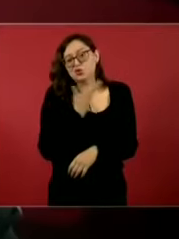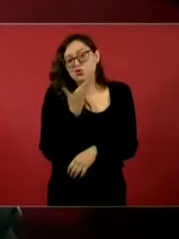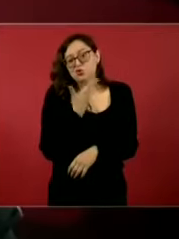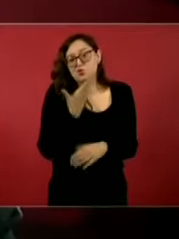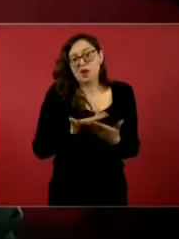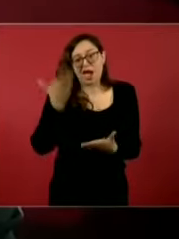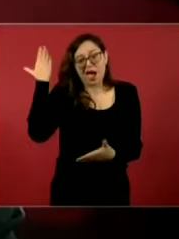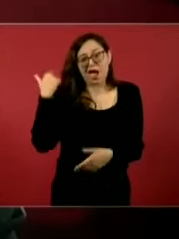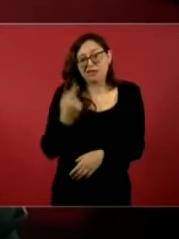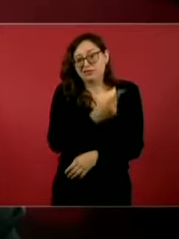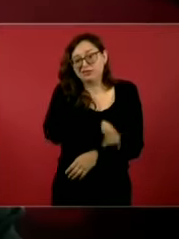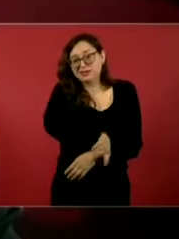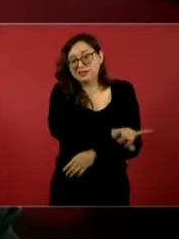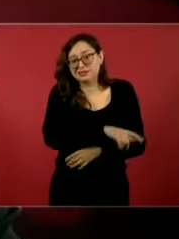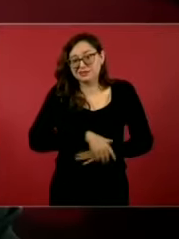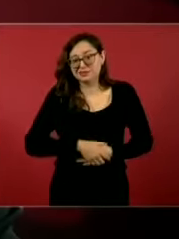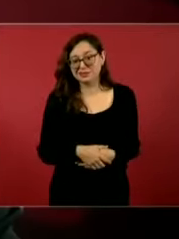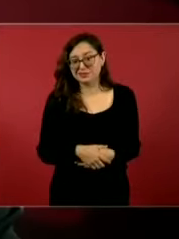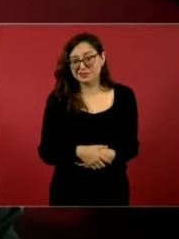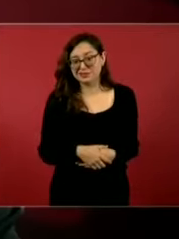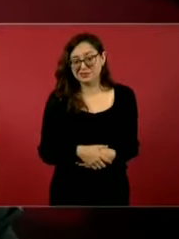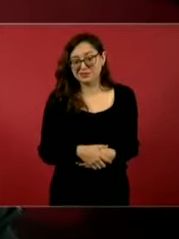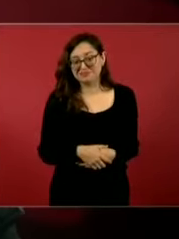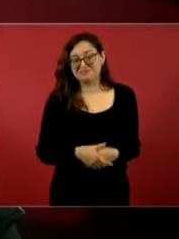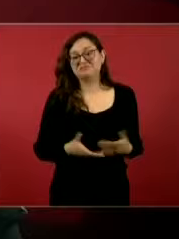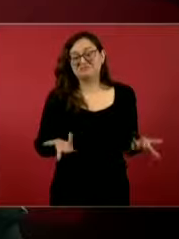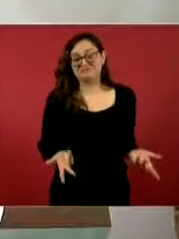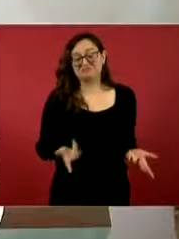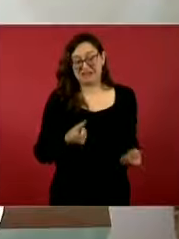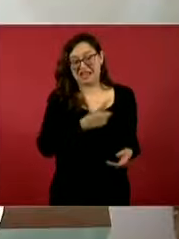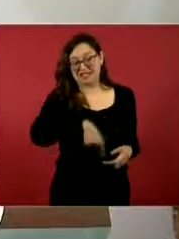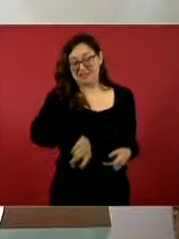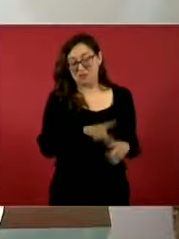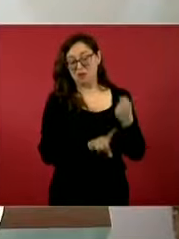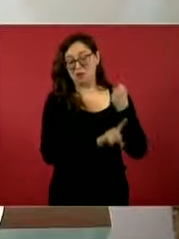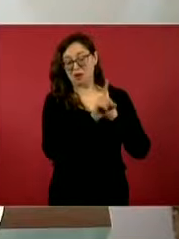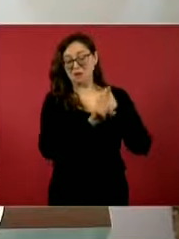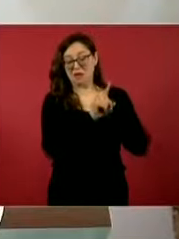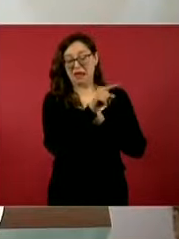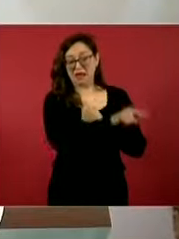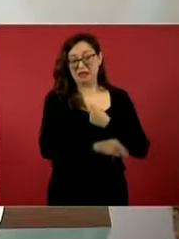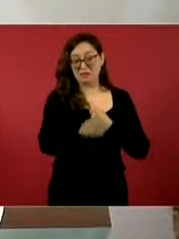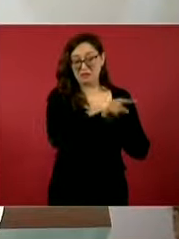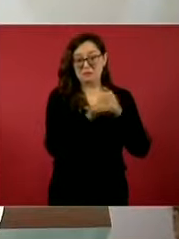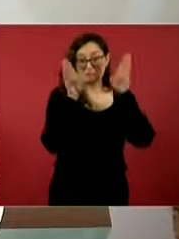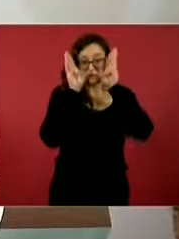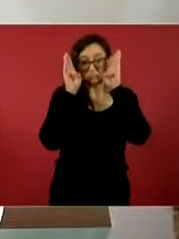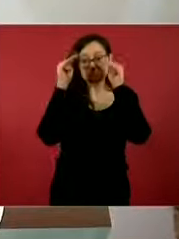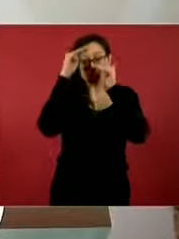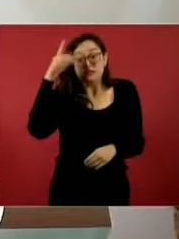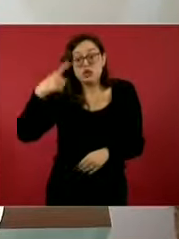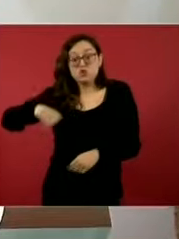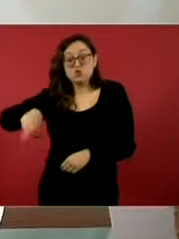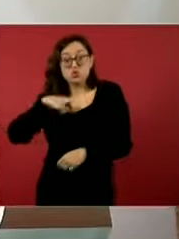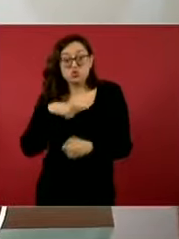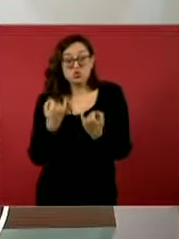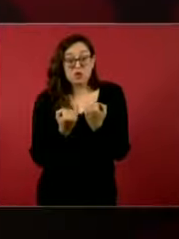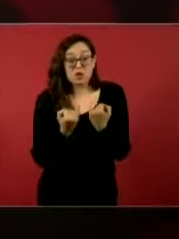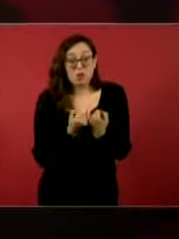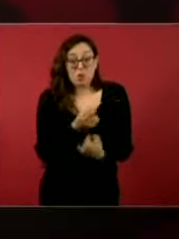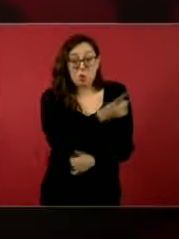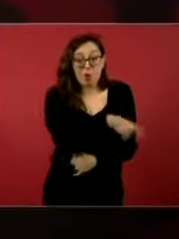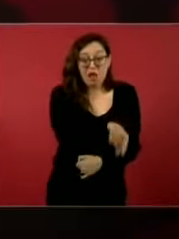los conservadores y sus voceros creen que